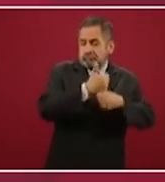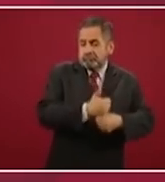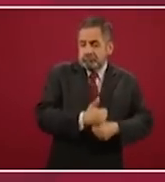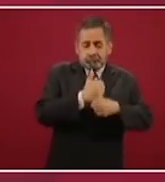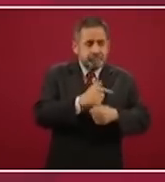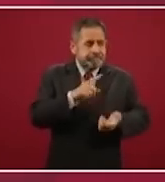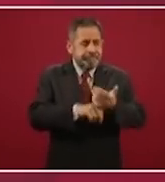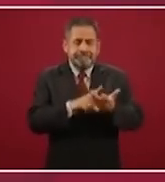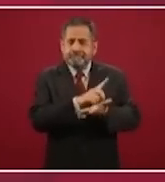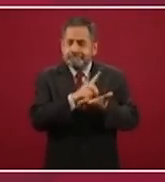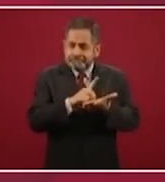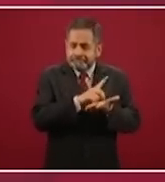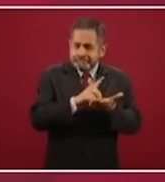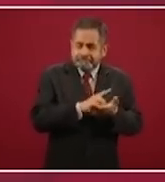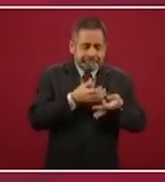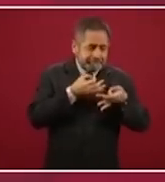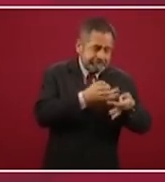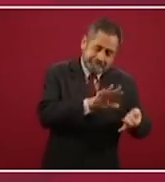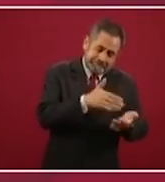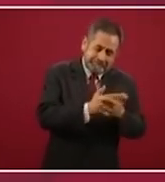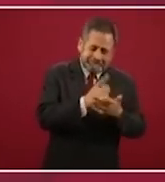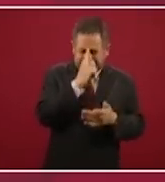drogas,